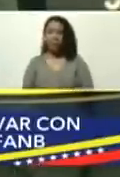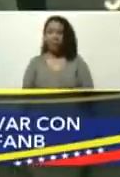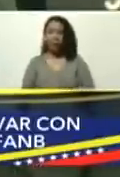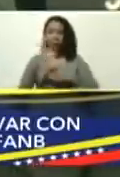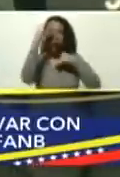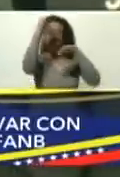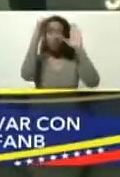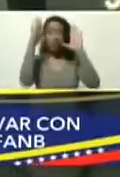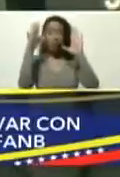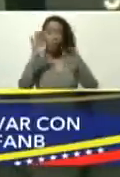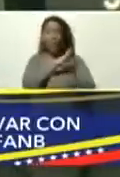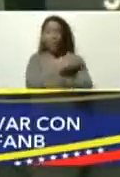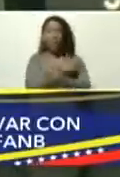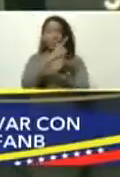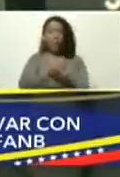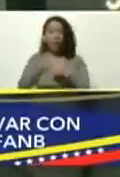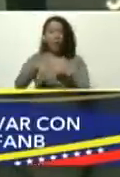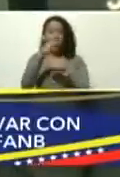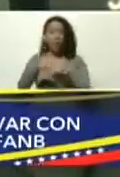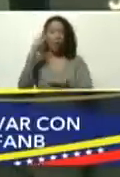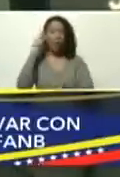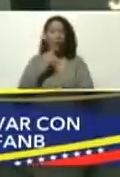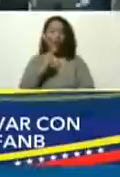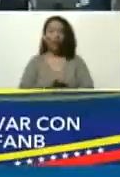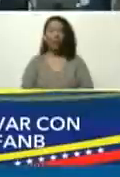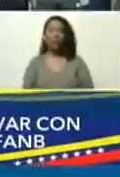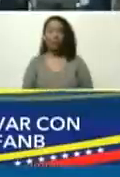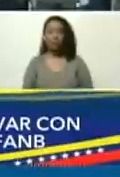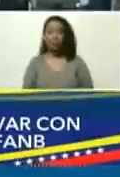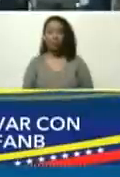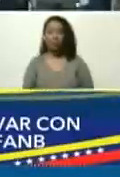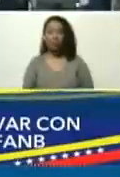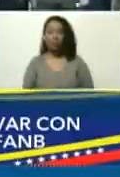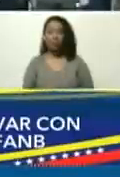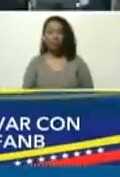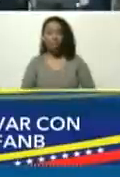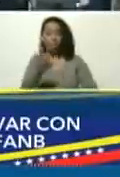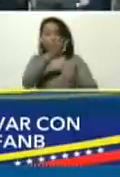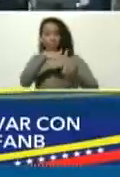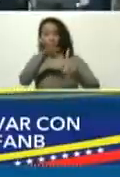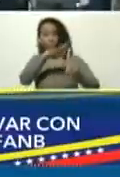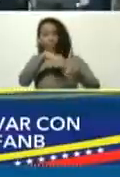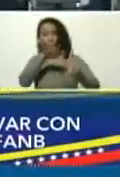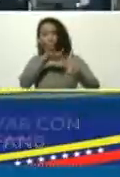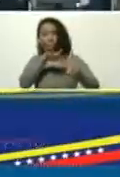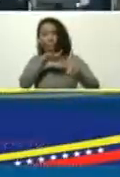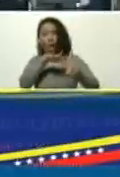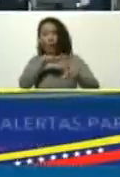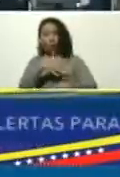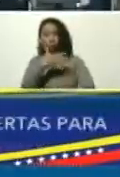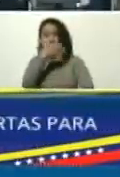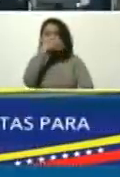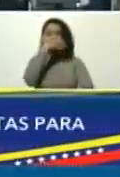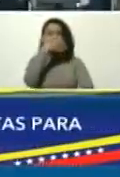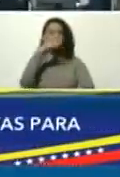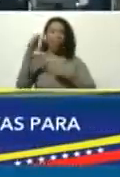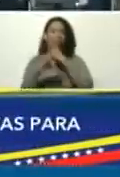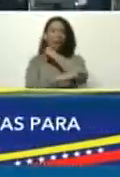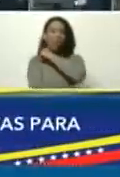Alerta Fuerza Armada Nacional Bolivariana. Se conspira con terroristas y